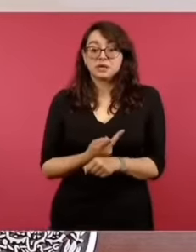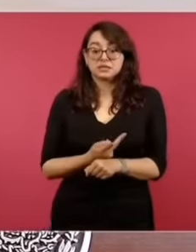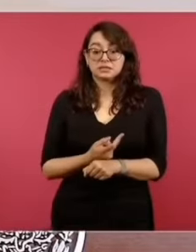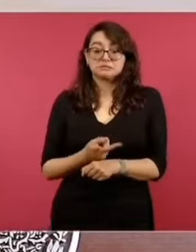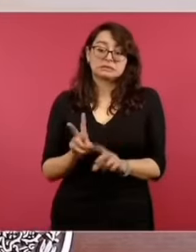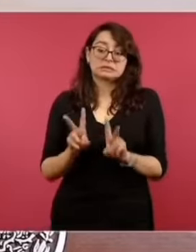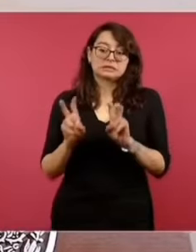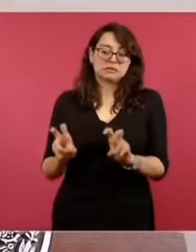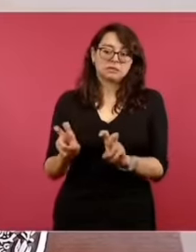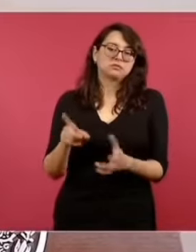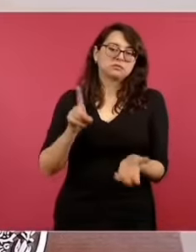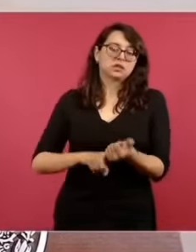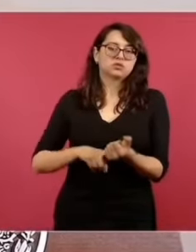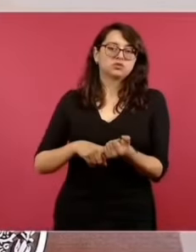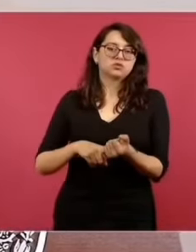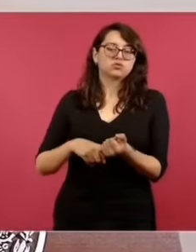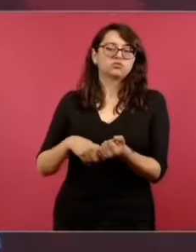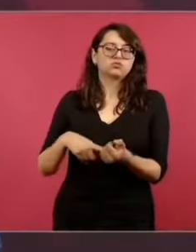autoridades locales